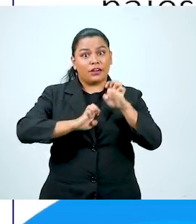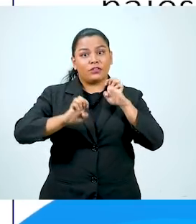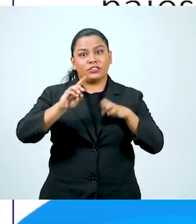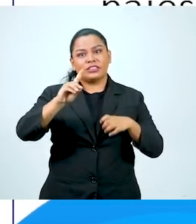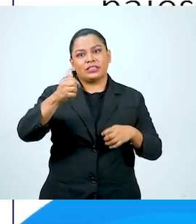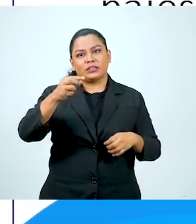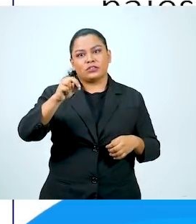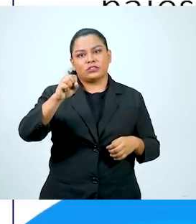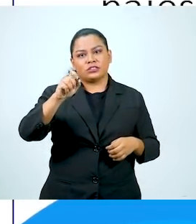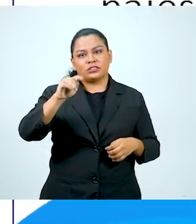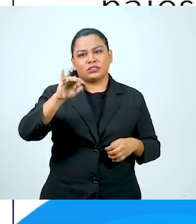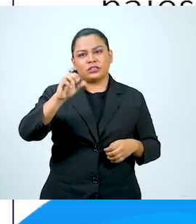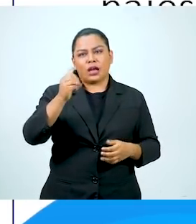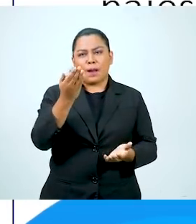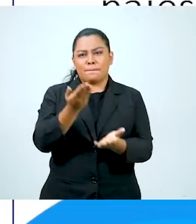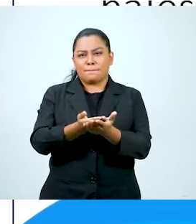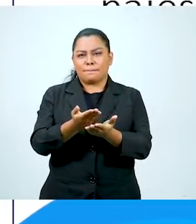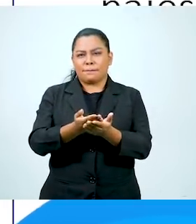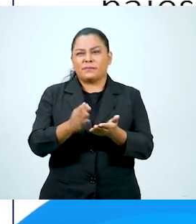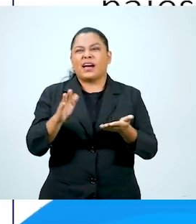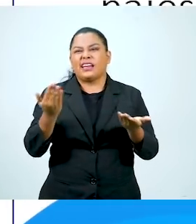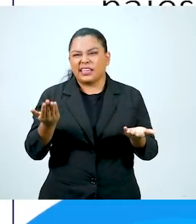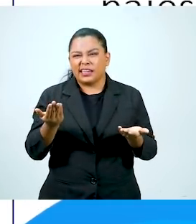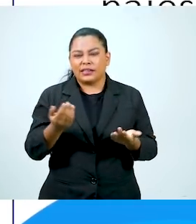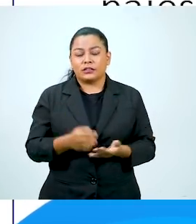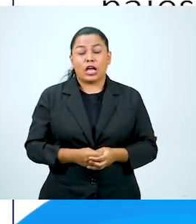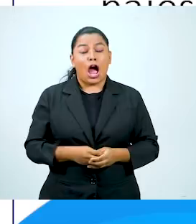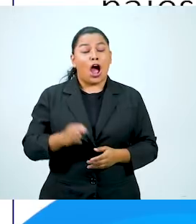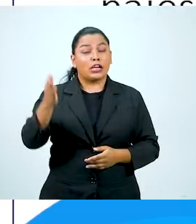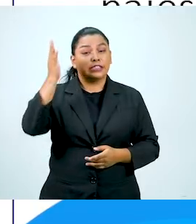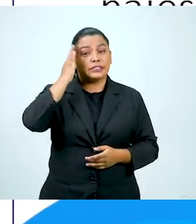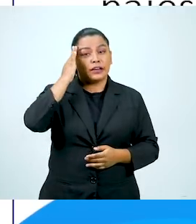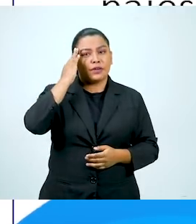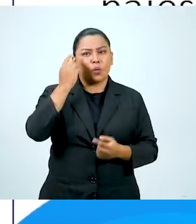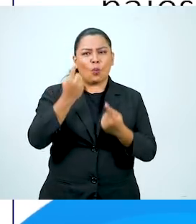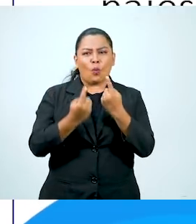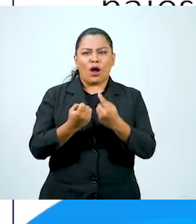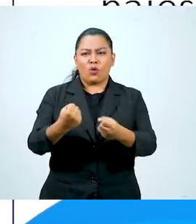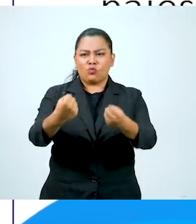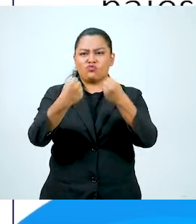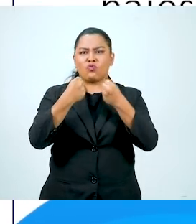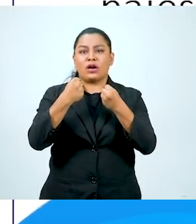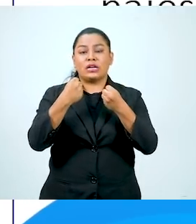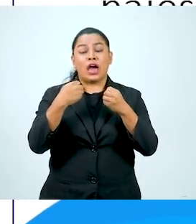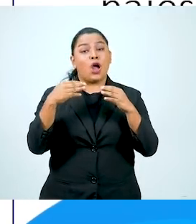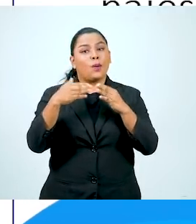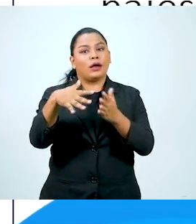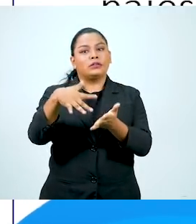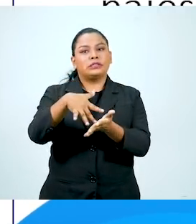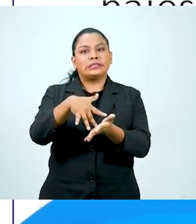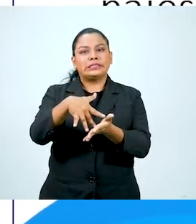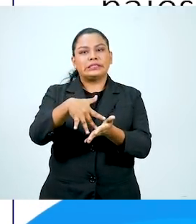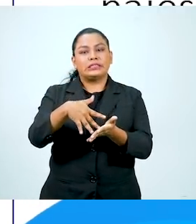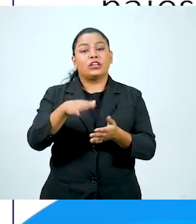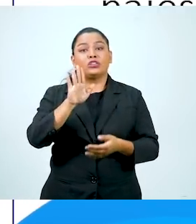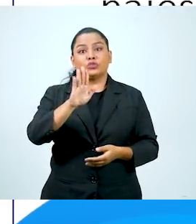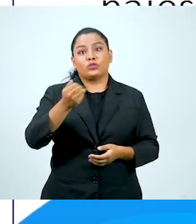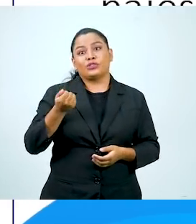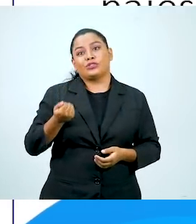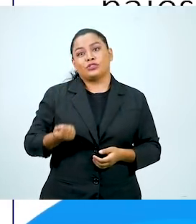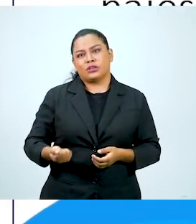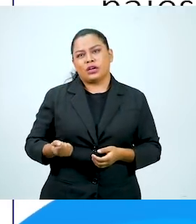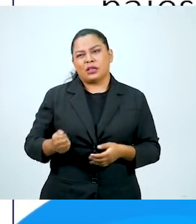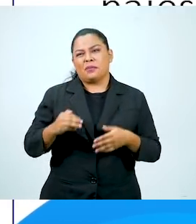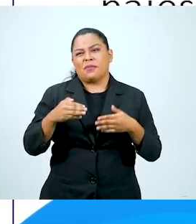diagnóstica. El propósito de este diagnóstico es detectar las fortalezas y debilidades del estudiantado